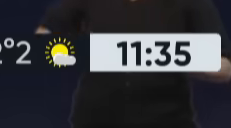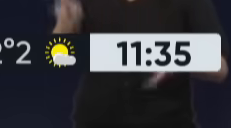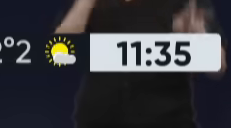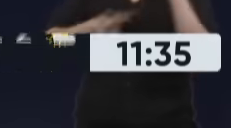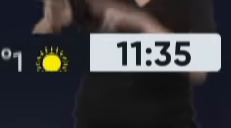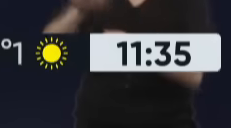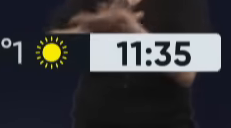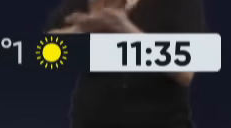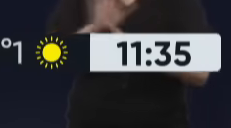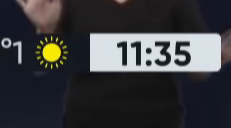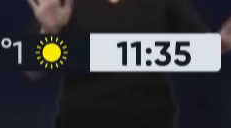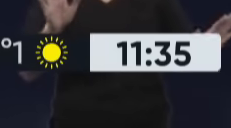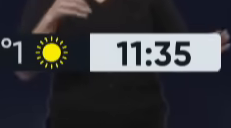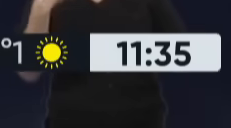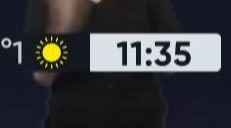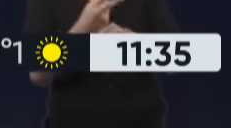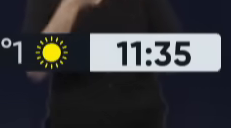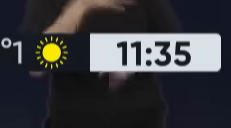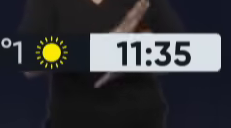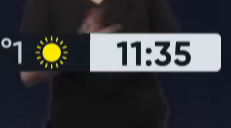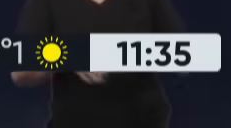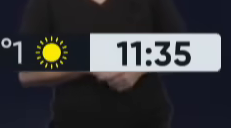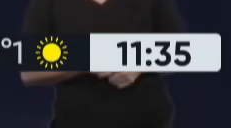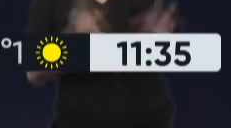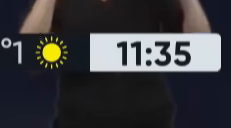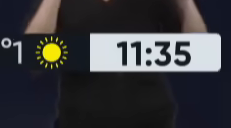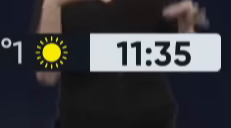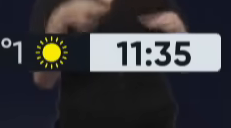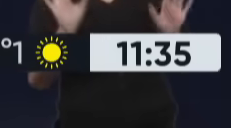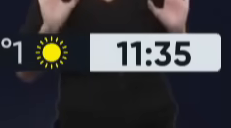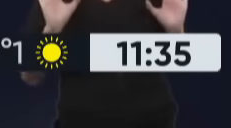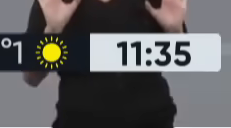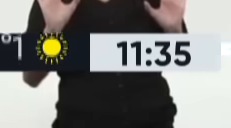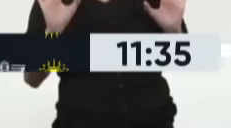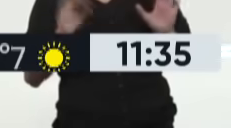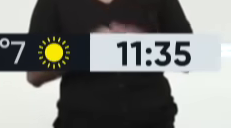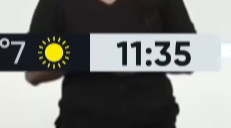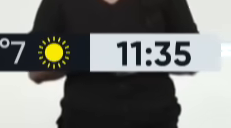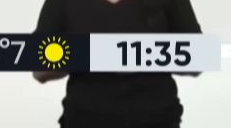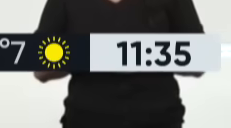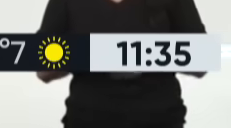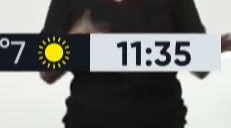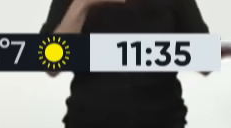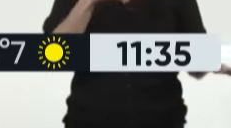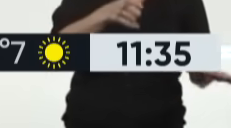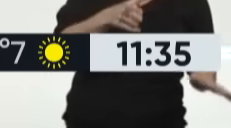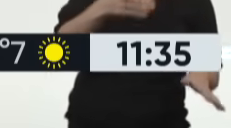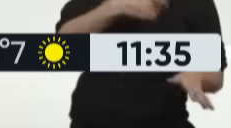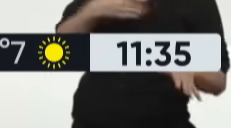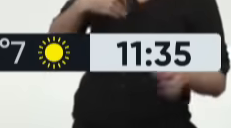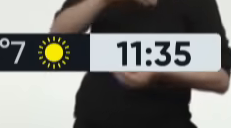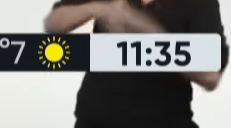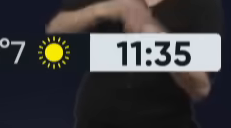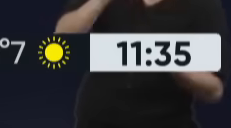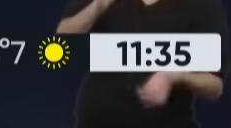y en cuanto eso no implique un riesgo en la seguridad de absolutamente nadie. ¿Y el mensaje a la madre de Nahuel Gallo que hace